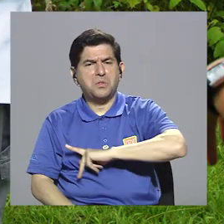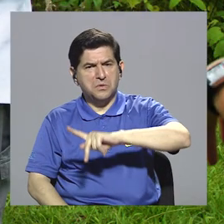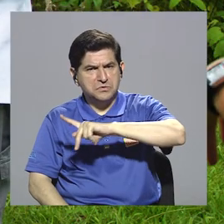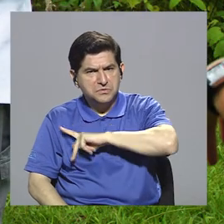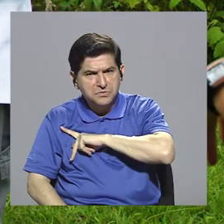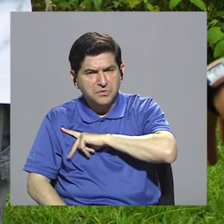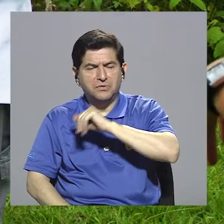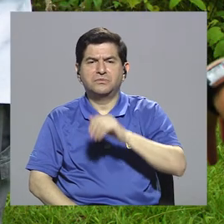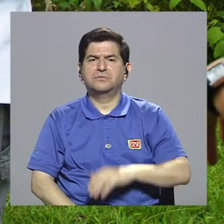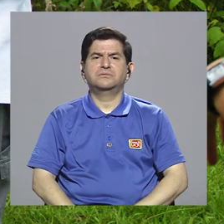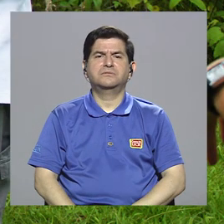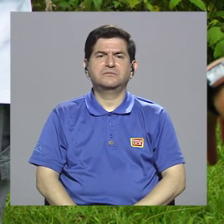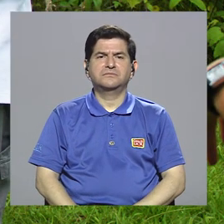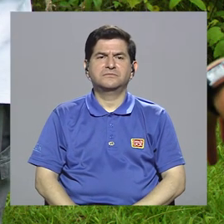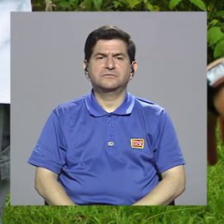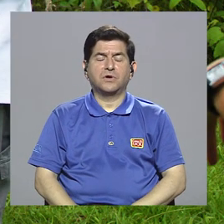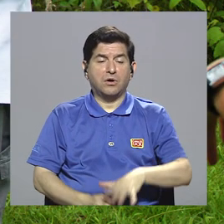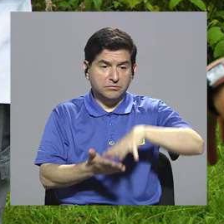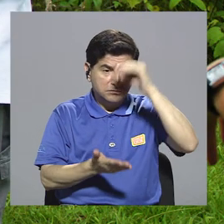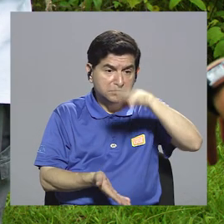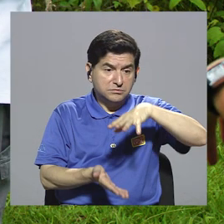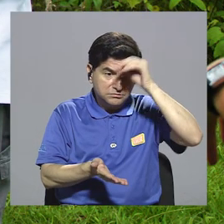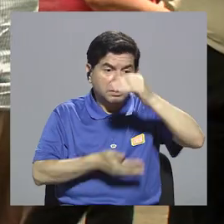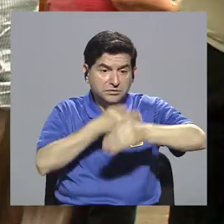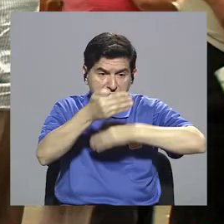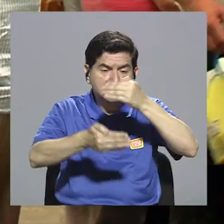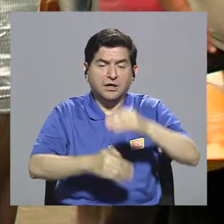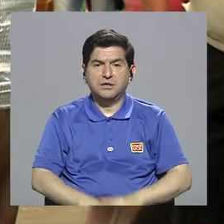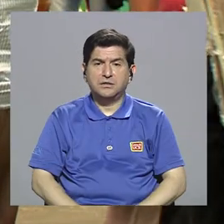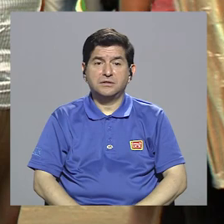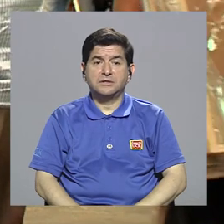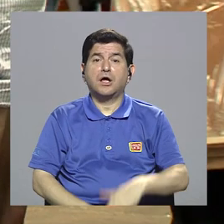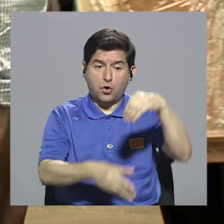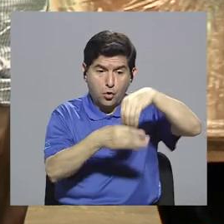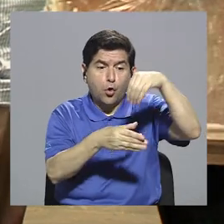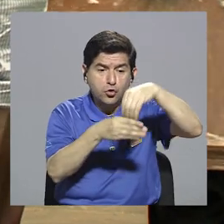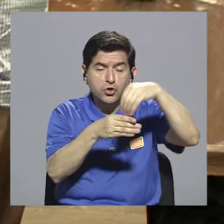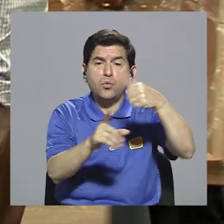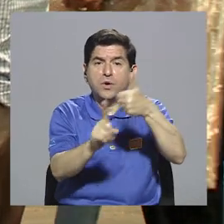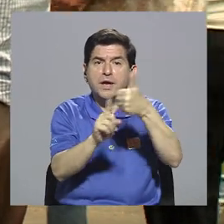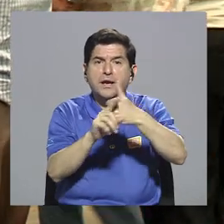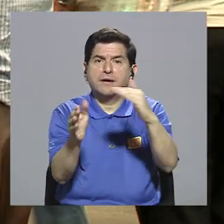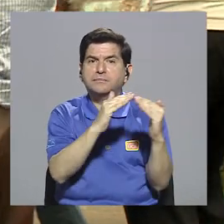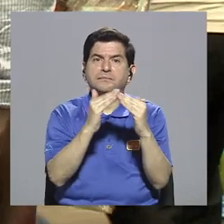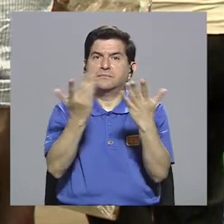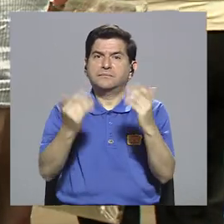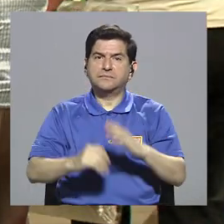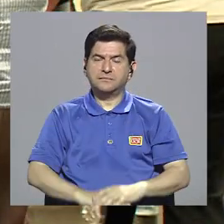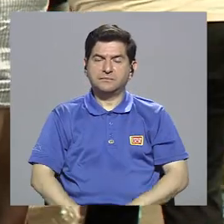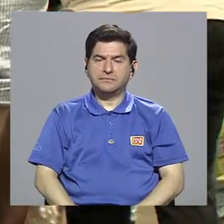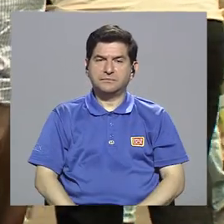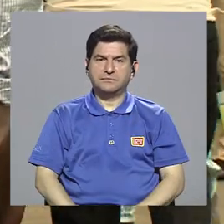personal de aprendizaje de aporte a la comunidad